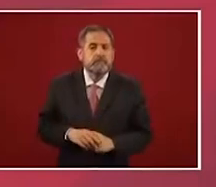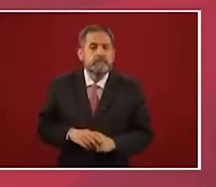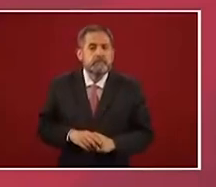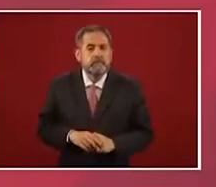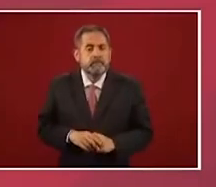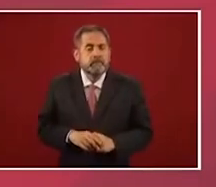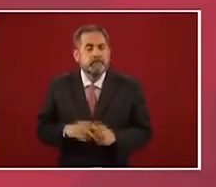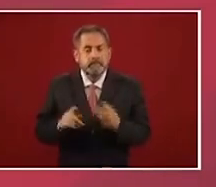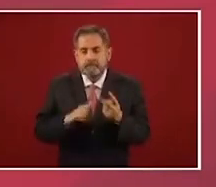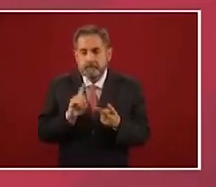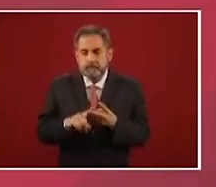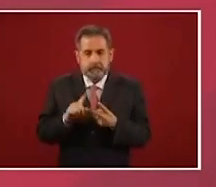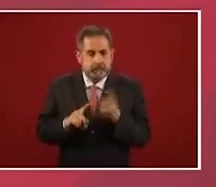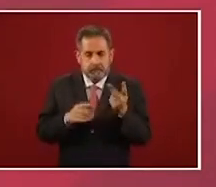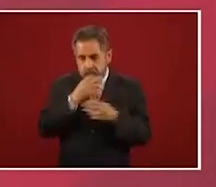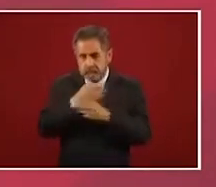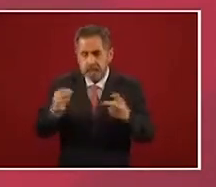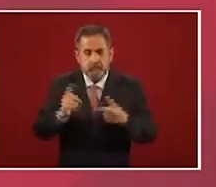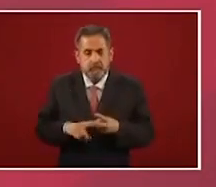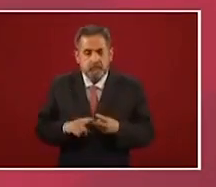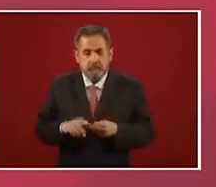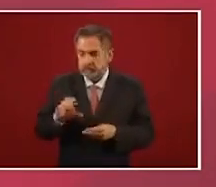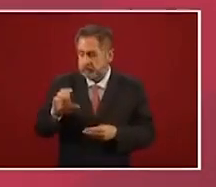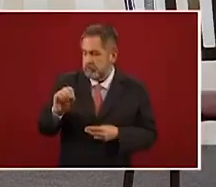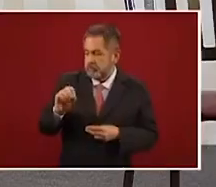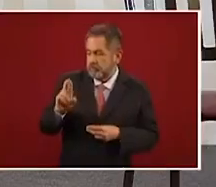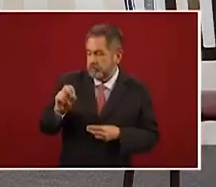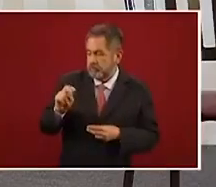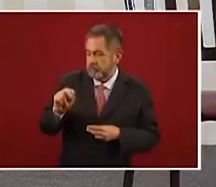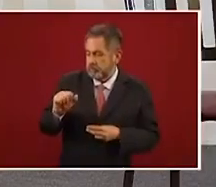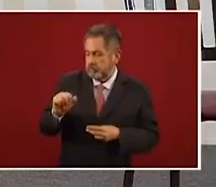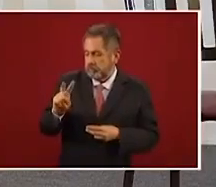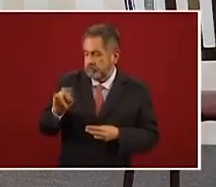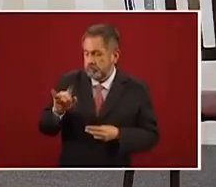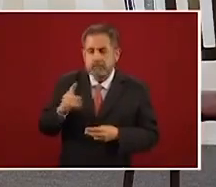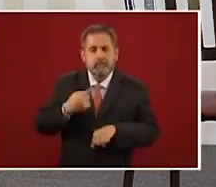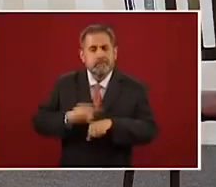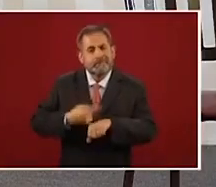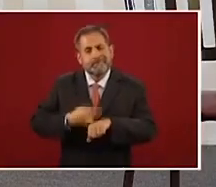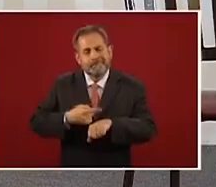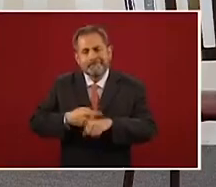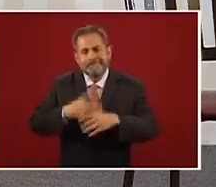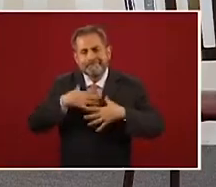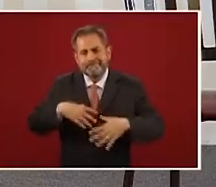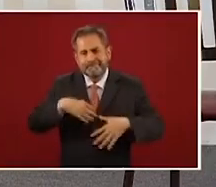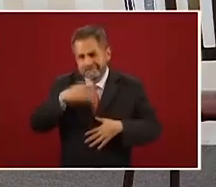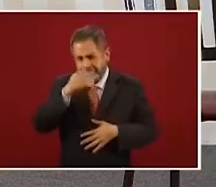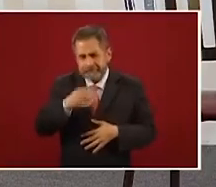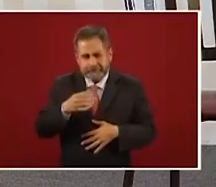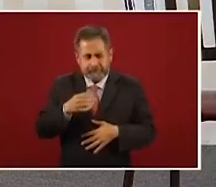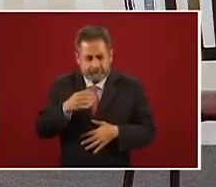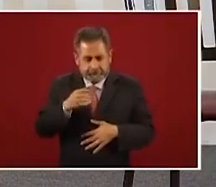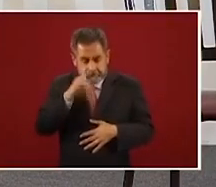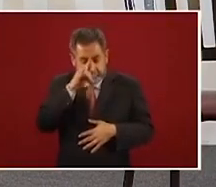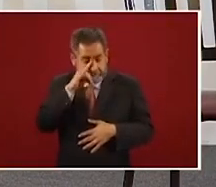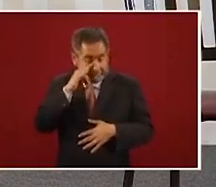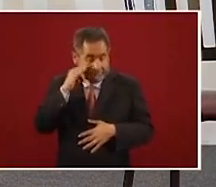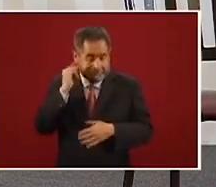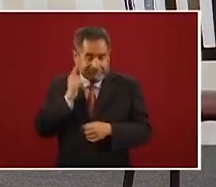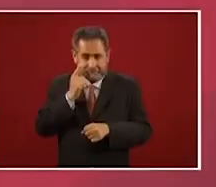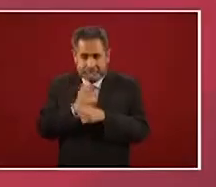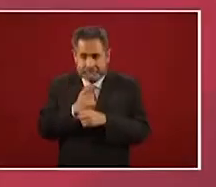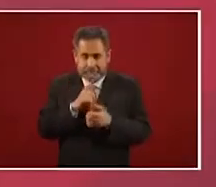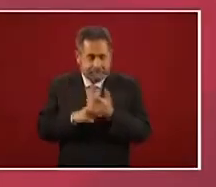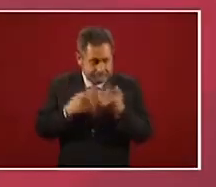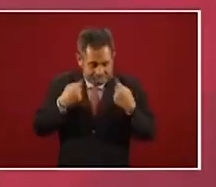México. Segundo mensaje es: este coronavirus produce una enfermedad que es indistinguible médicamente o para